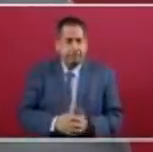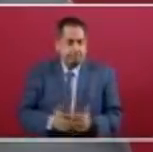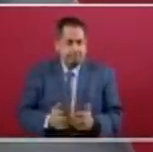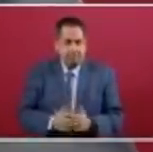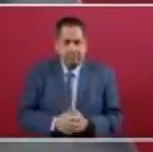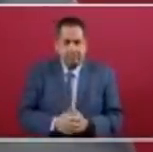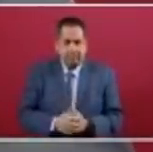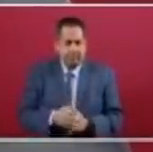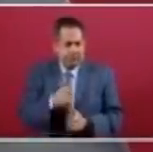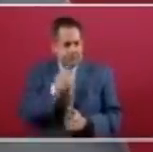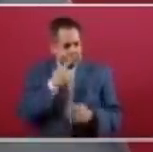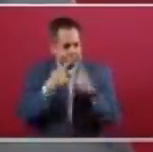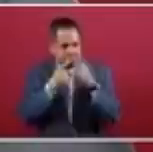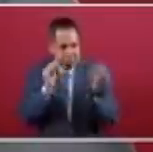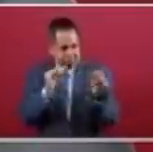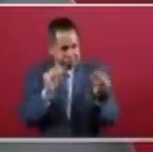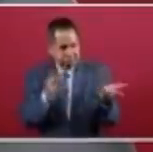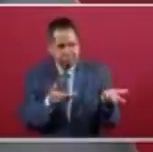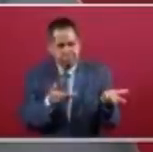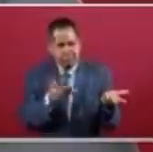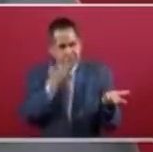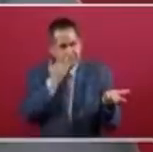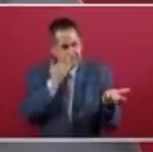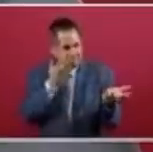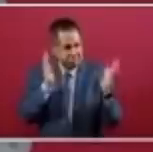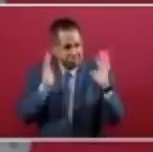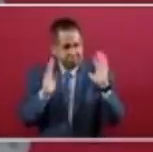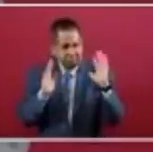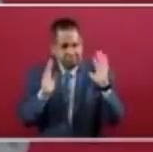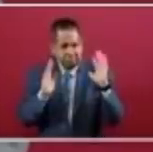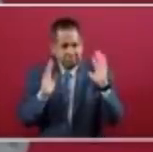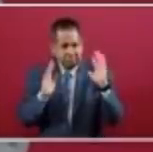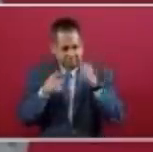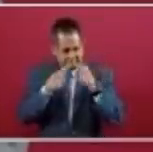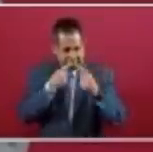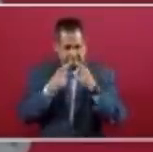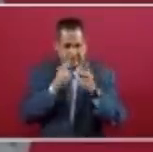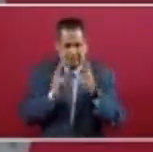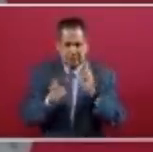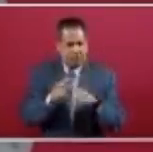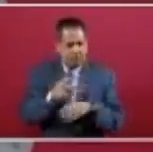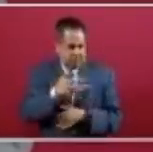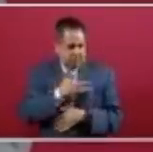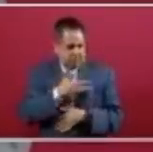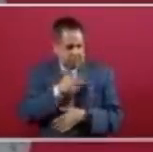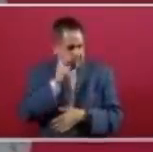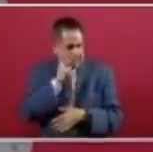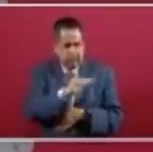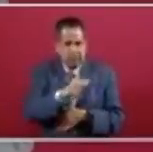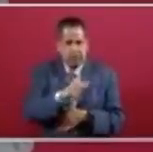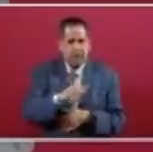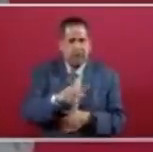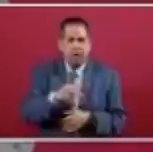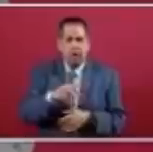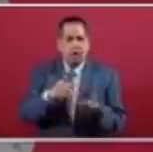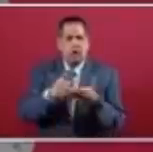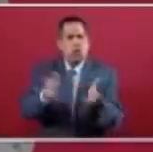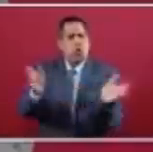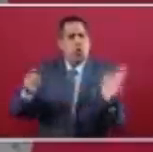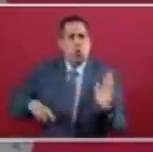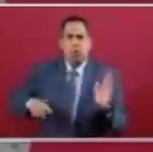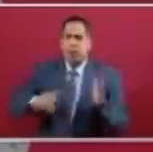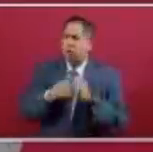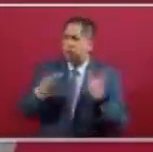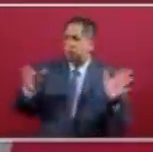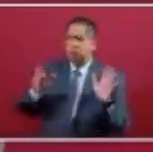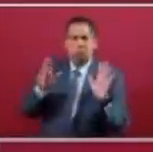que haya debate, que se trate este asunto, tiene que ver con el interés público,